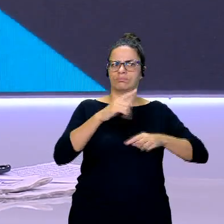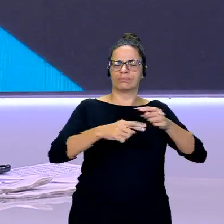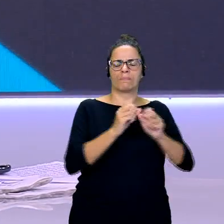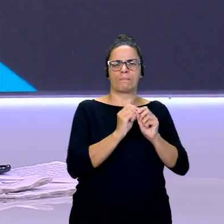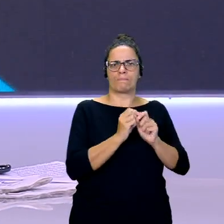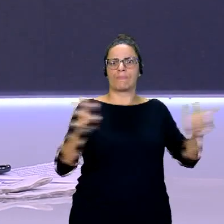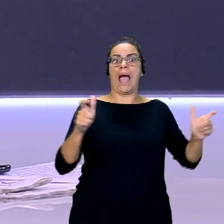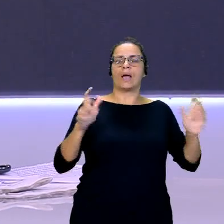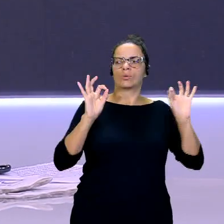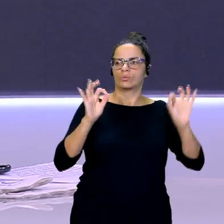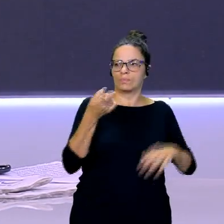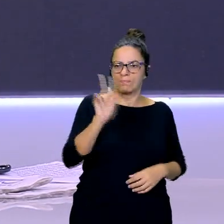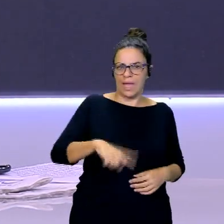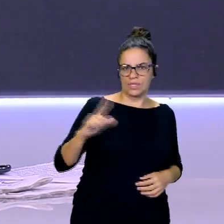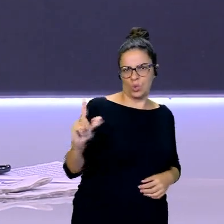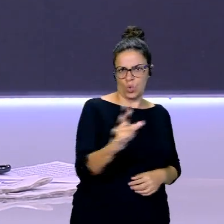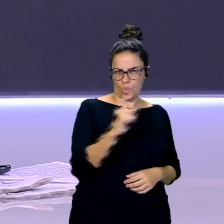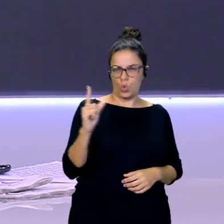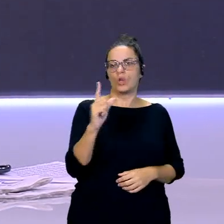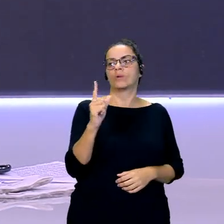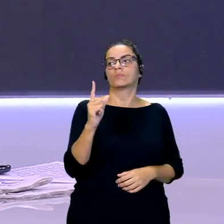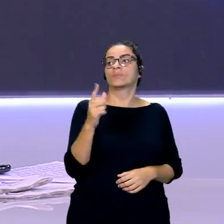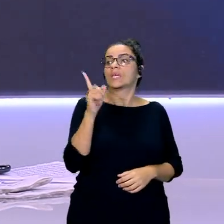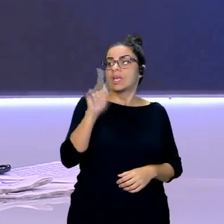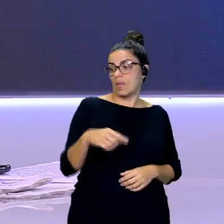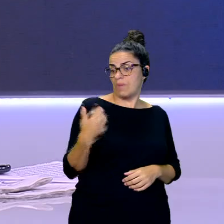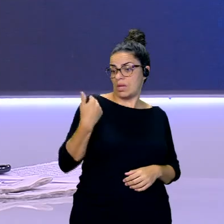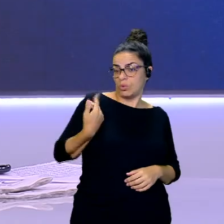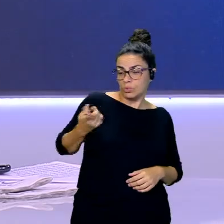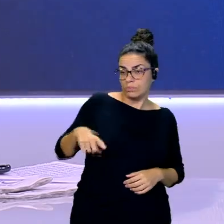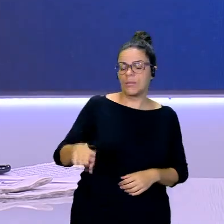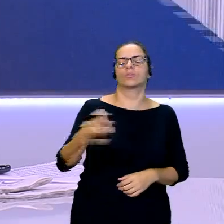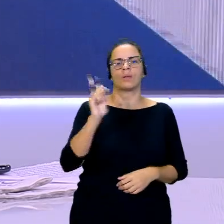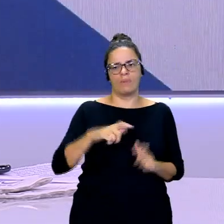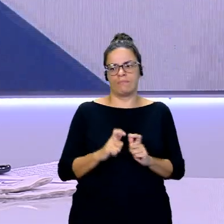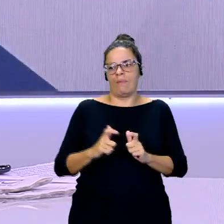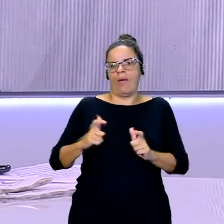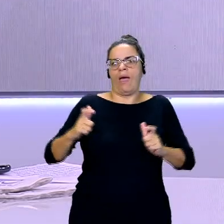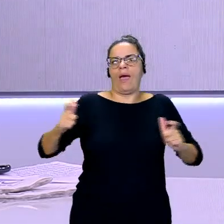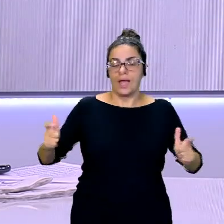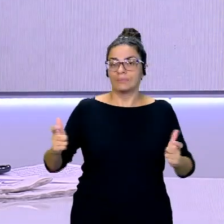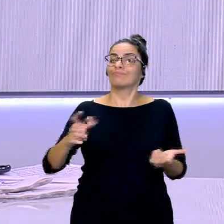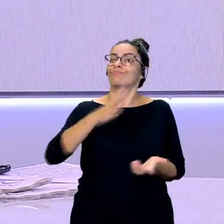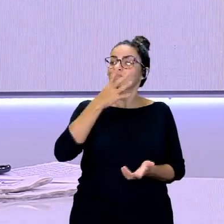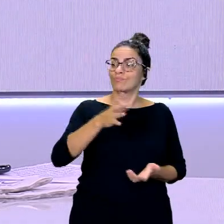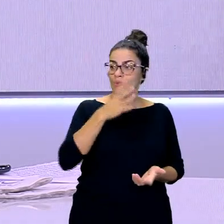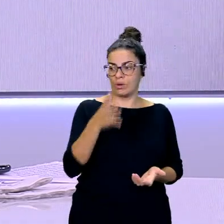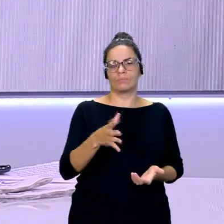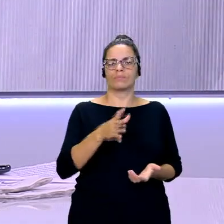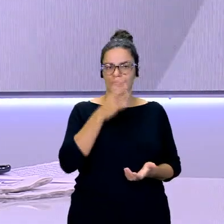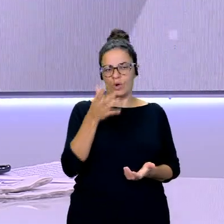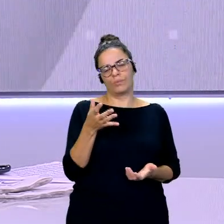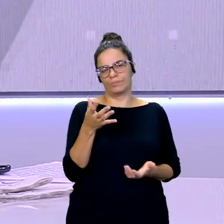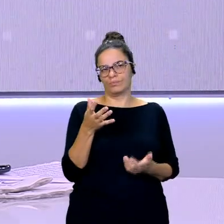Estamos en pleno mes de julio y también pues los últimos meses ha venido arrastrando ese aumento. Uno de los principales factores es la